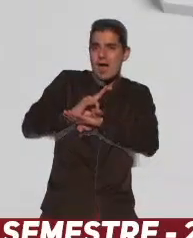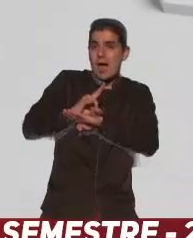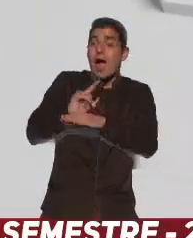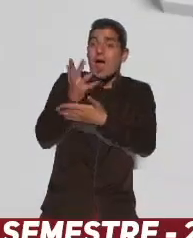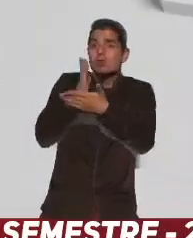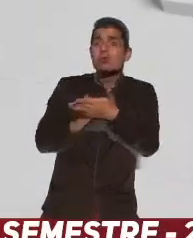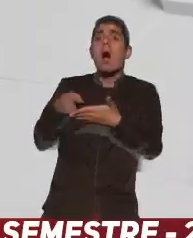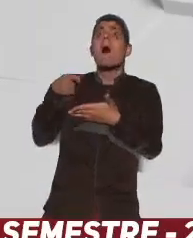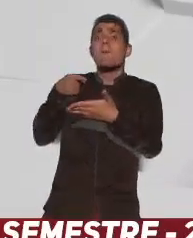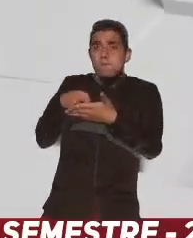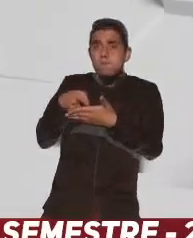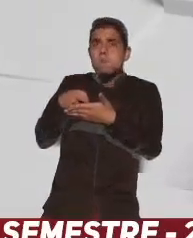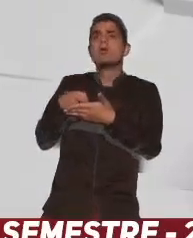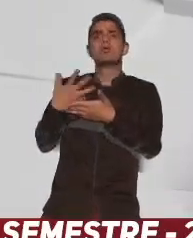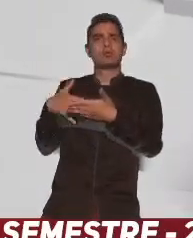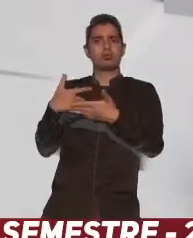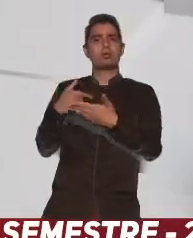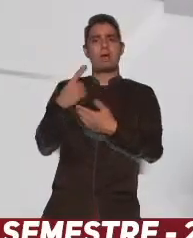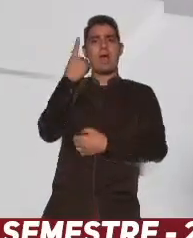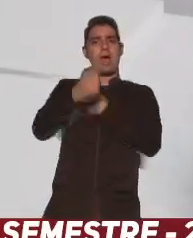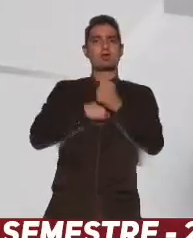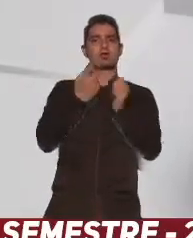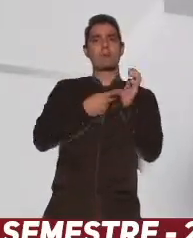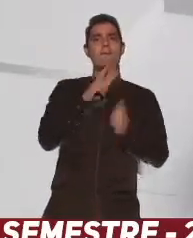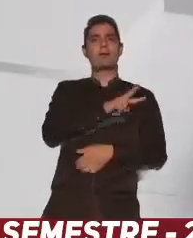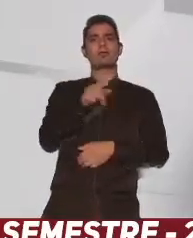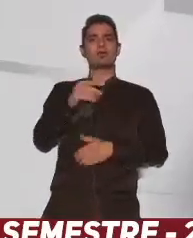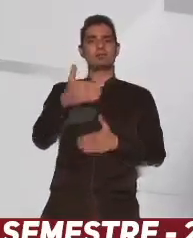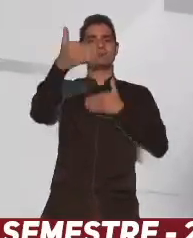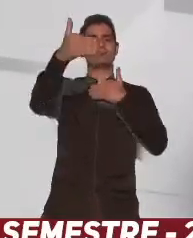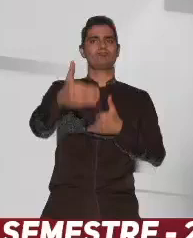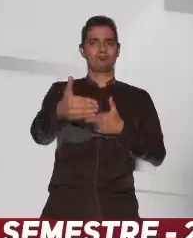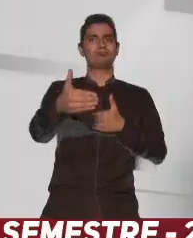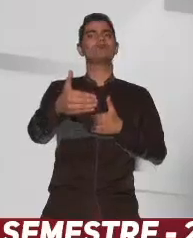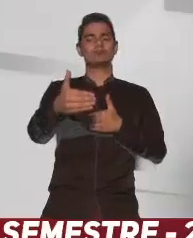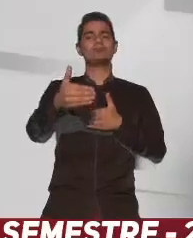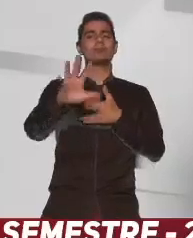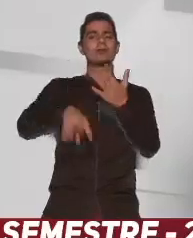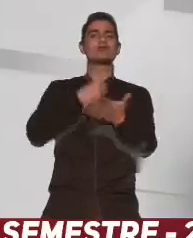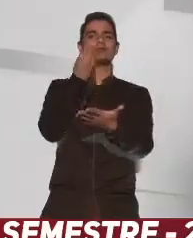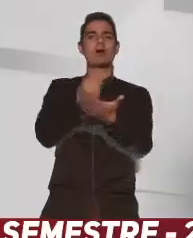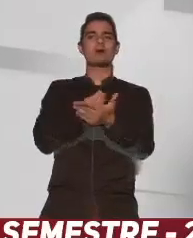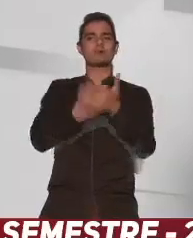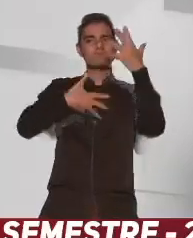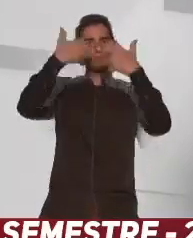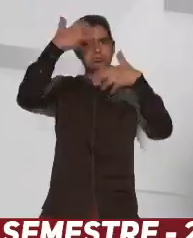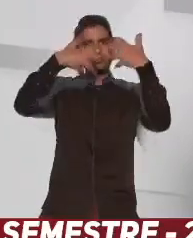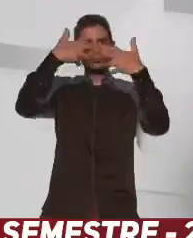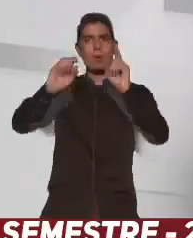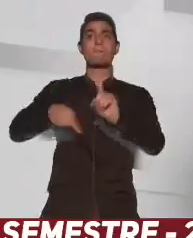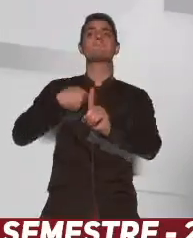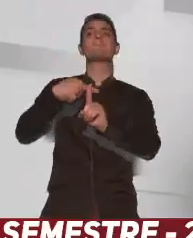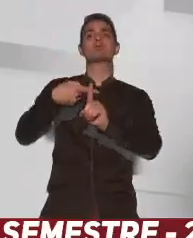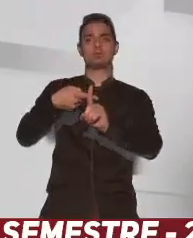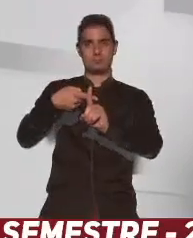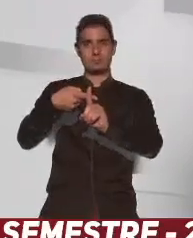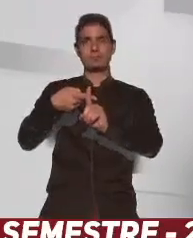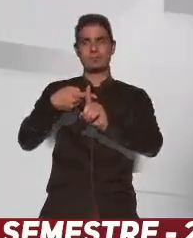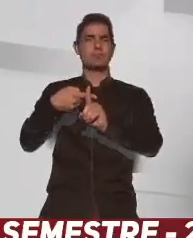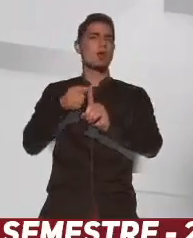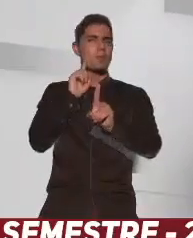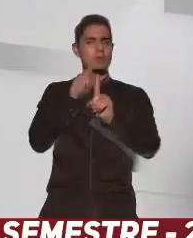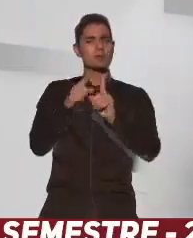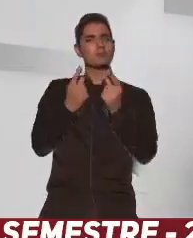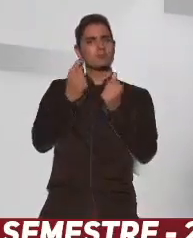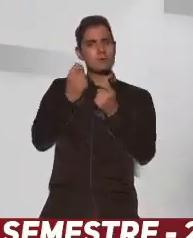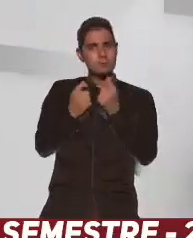fiscal 2021, obteniendo concepto favorable sobre los estados financieros y la ejecución del presupuesto, que en